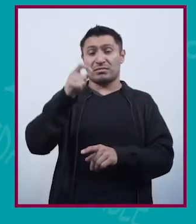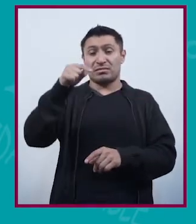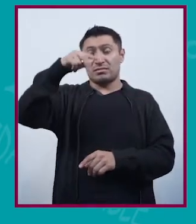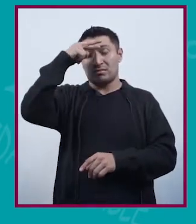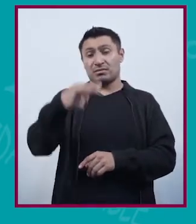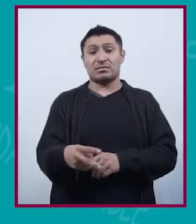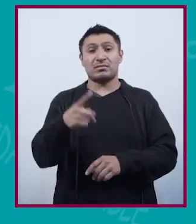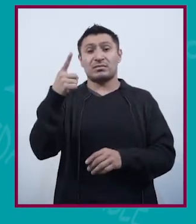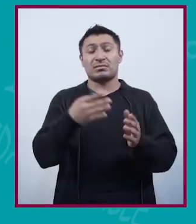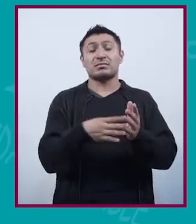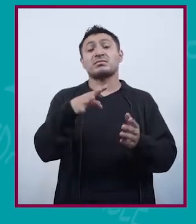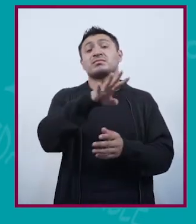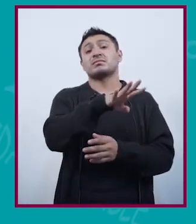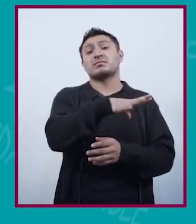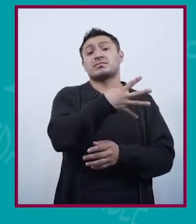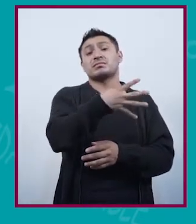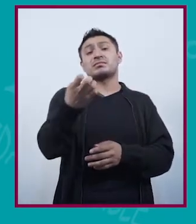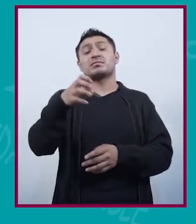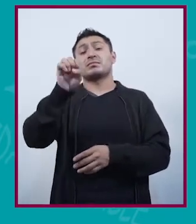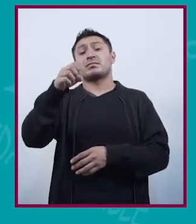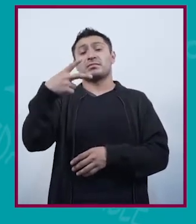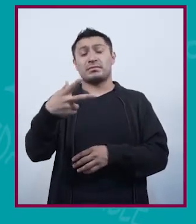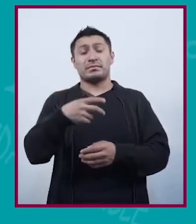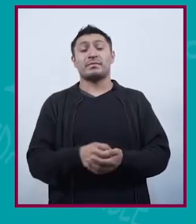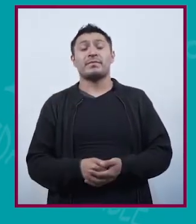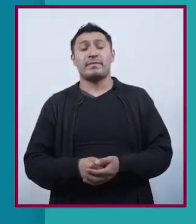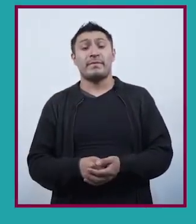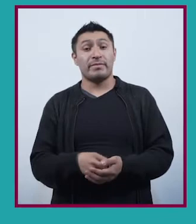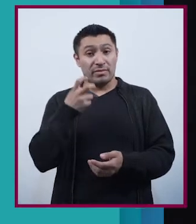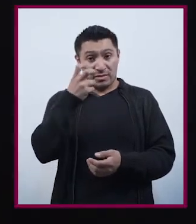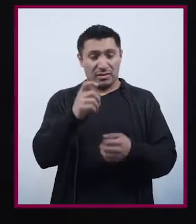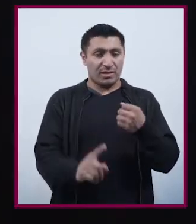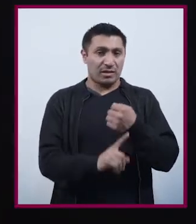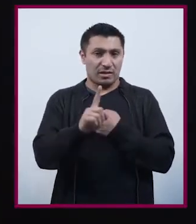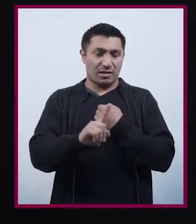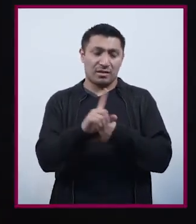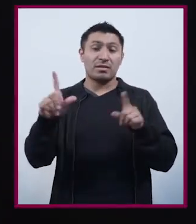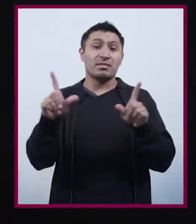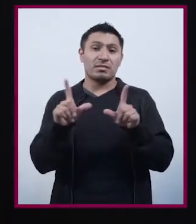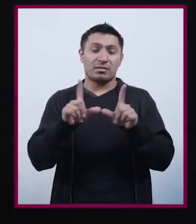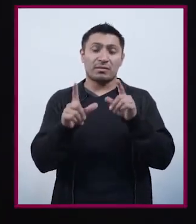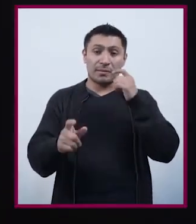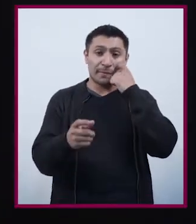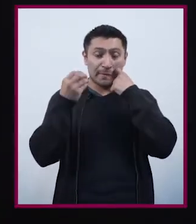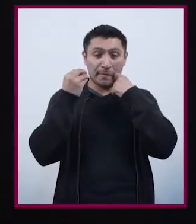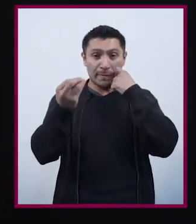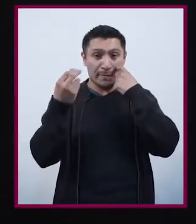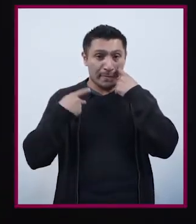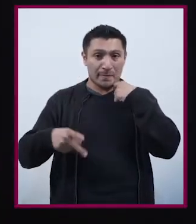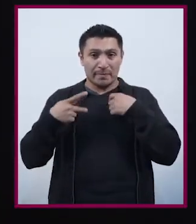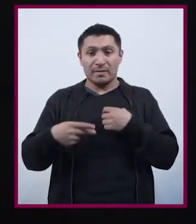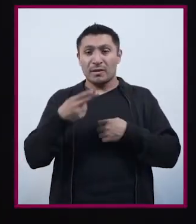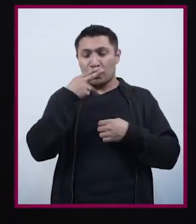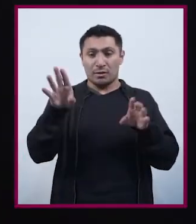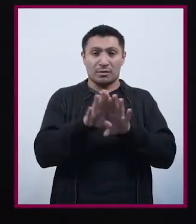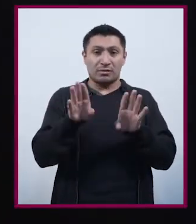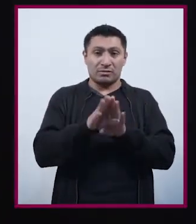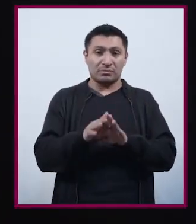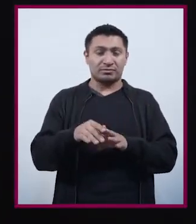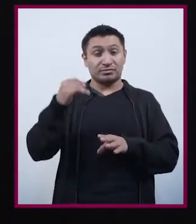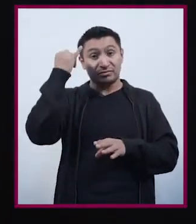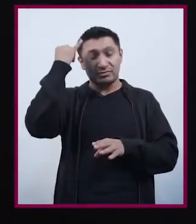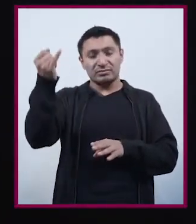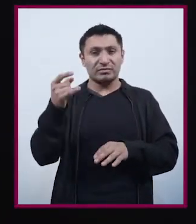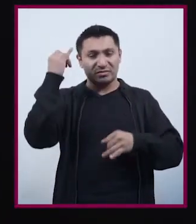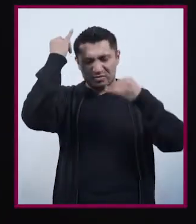de crédito en nuestro país, en 1968. Y justo ese es el problema con las tarjetas de crédito, que mucha gente